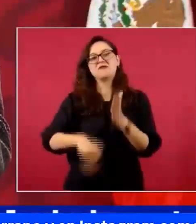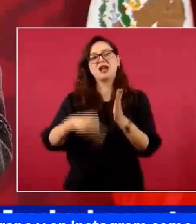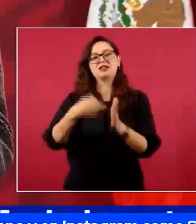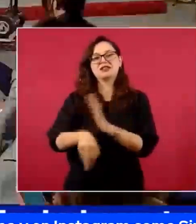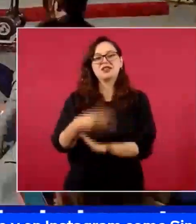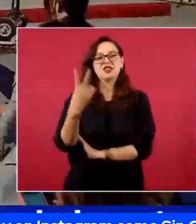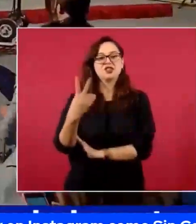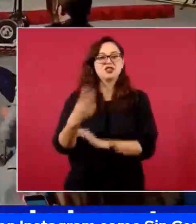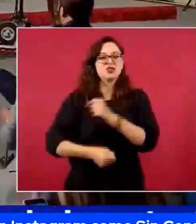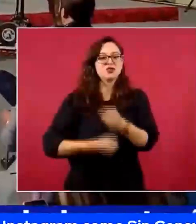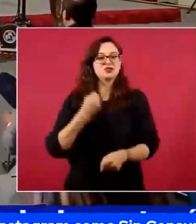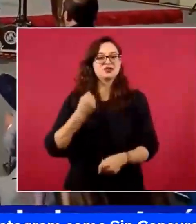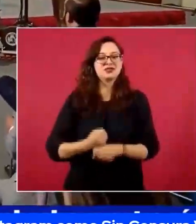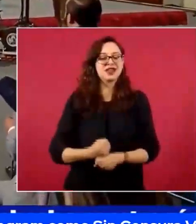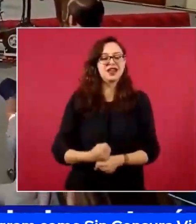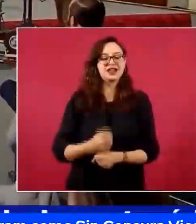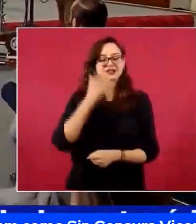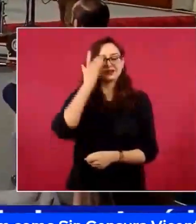pues